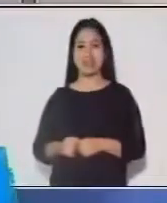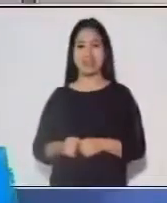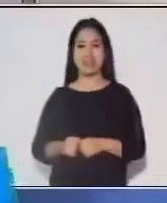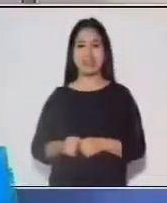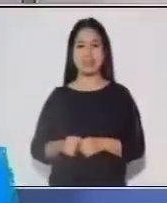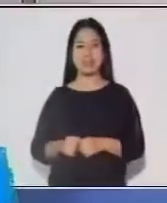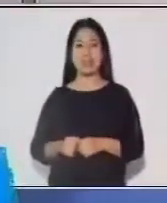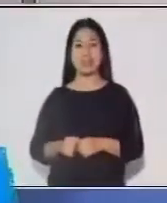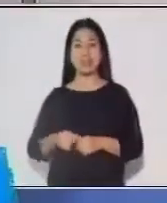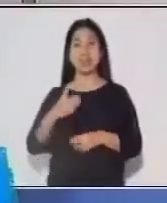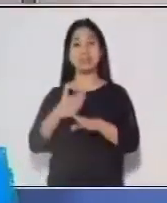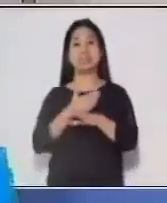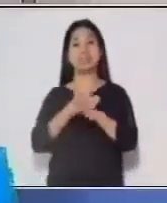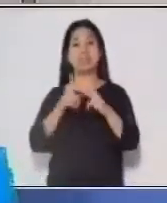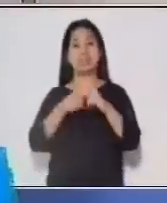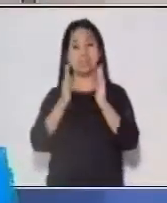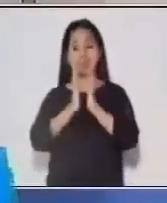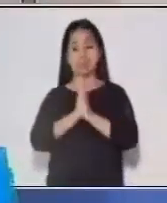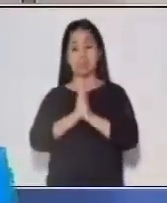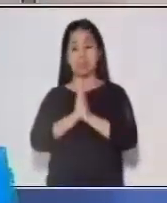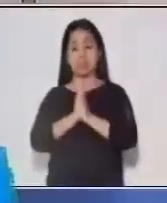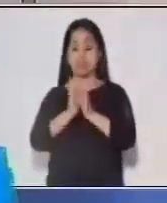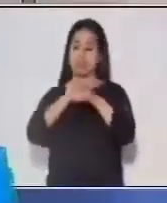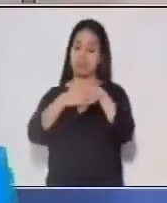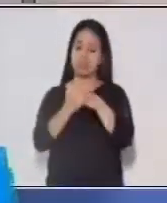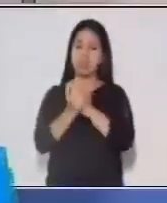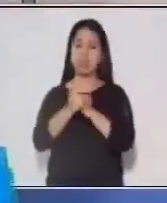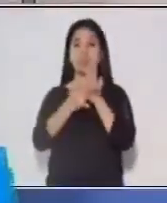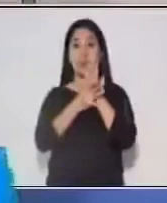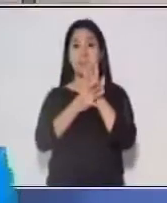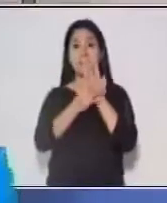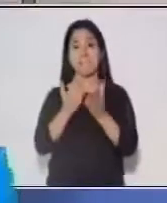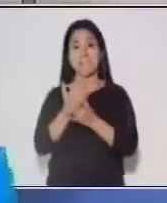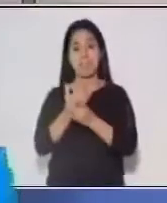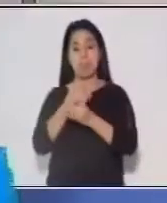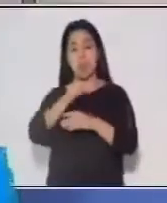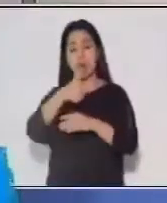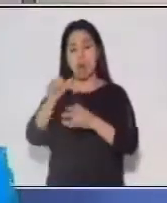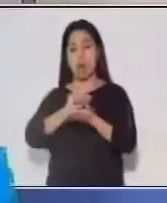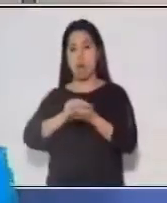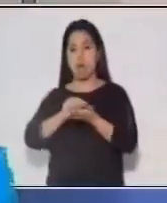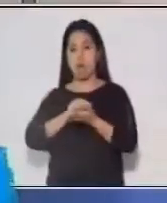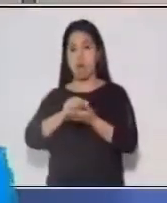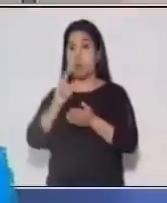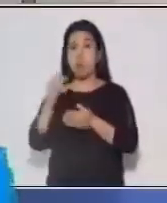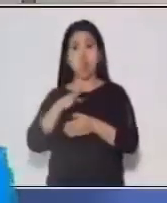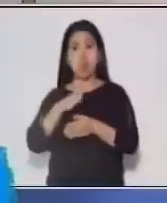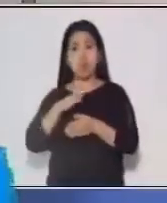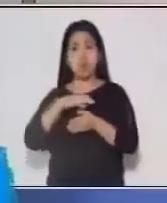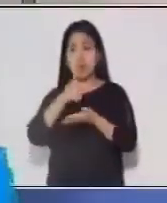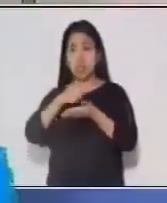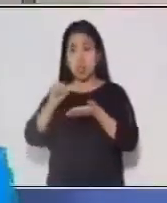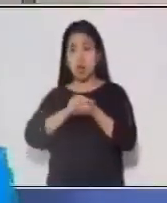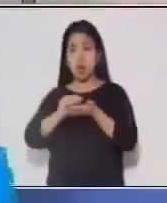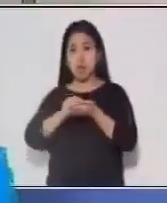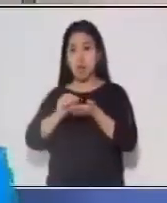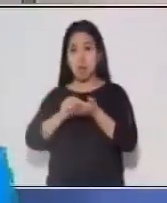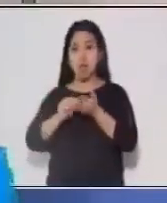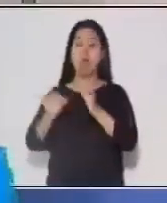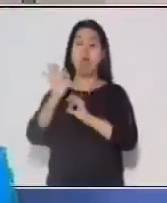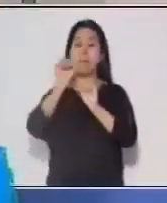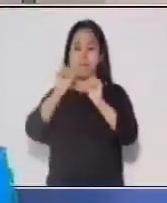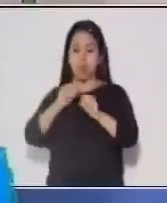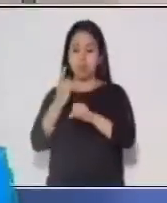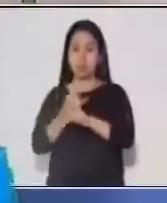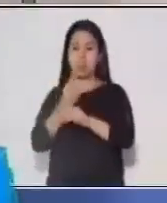te recomiendo que laves tus manos constantemente con agua y jabón. Y si no tienes agua y jabón de manera inmediata, que puedas